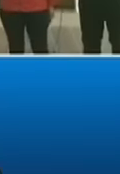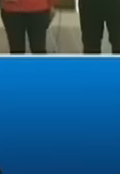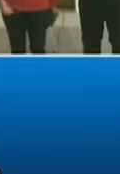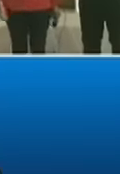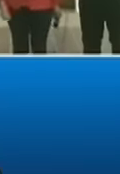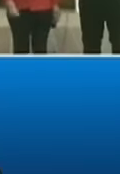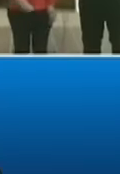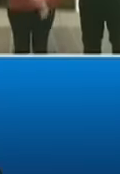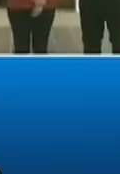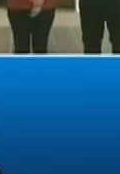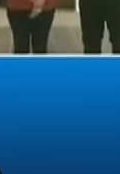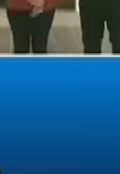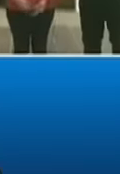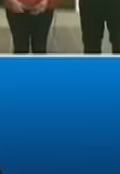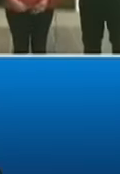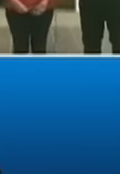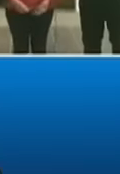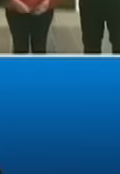los ministerios.